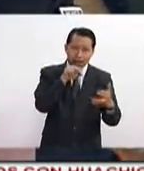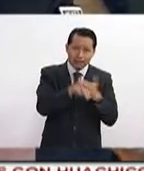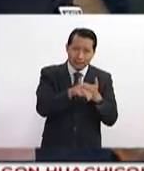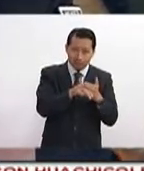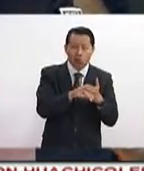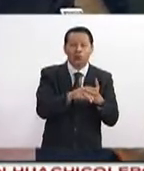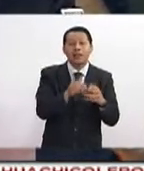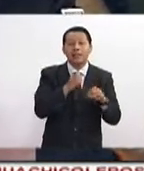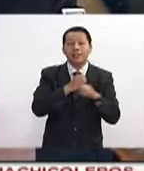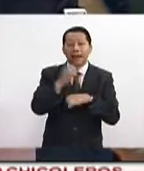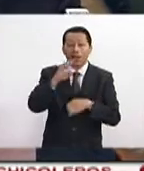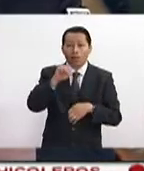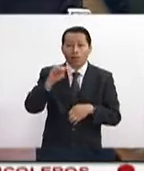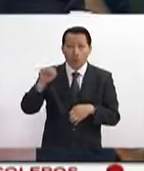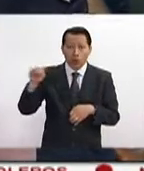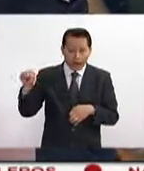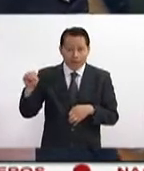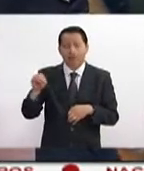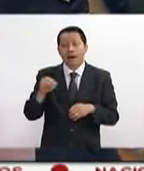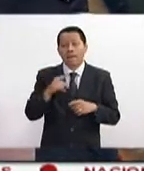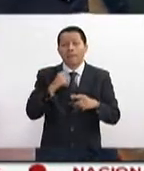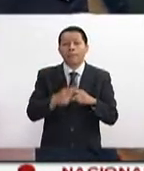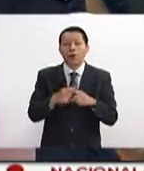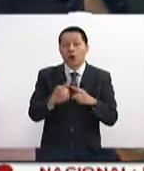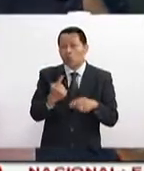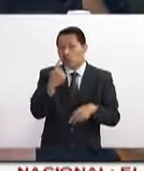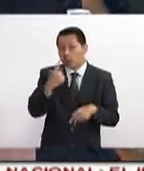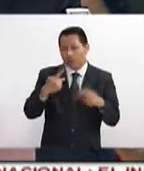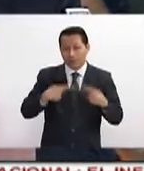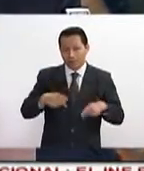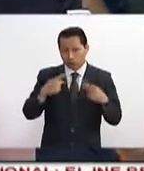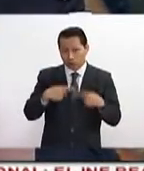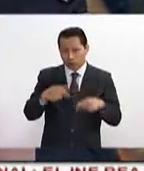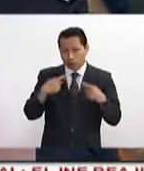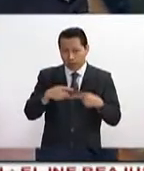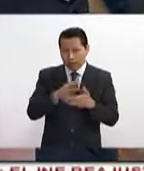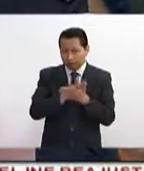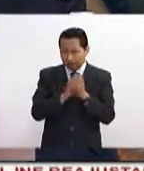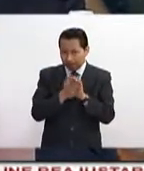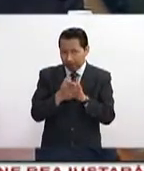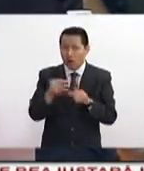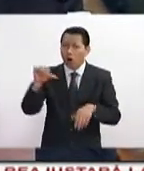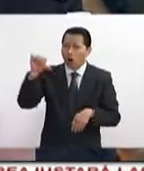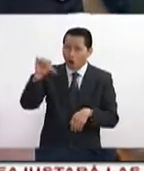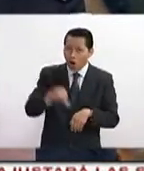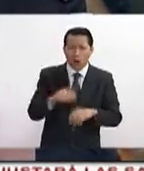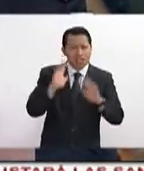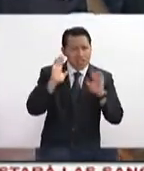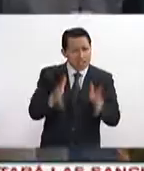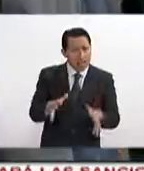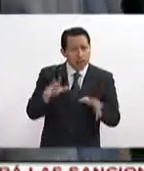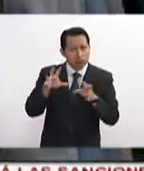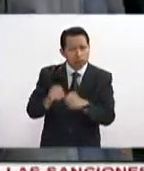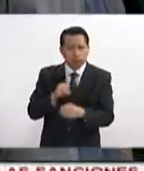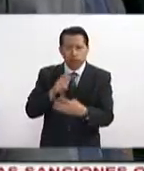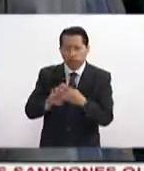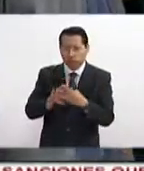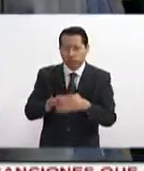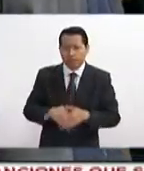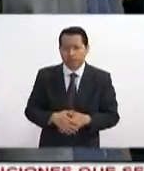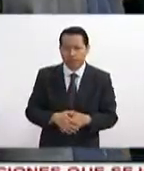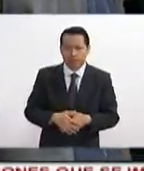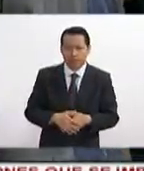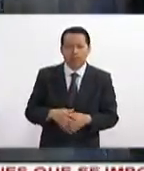asesinados en el estado de Michoacán por un delincuente, que hoy se encuentra preso. En la ceremonia